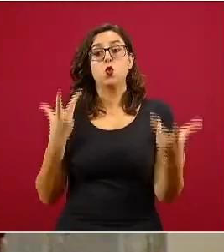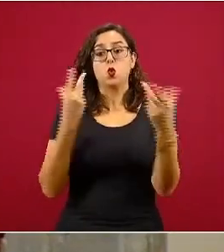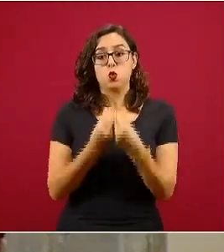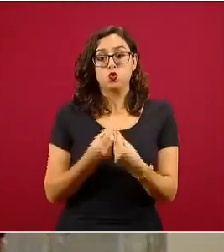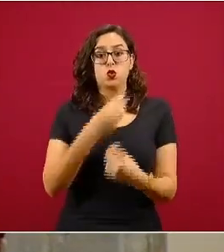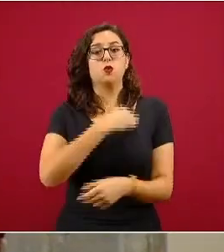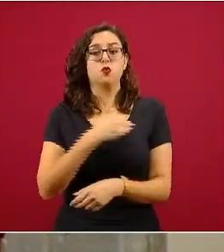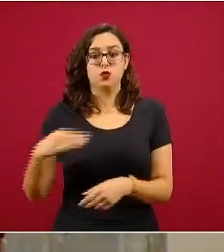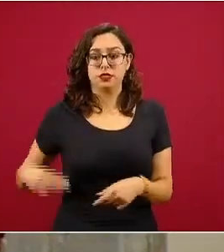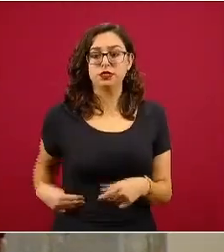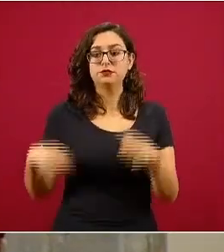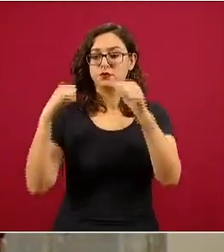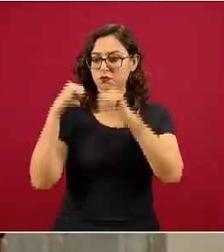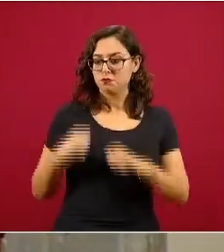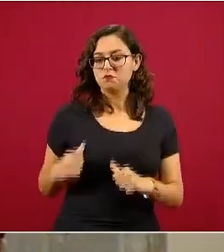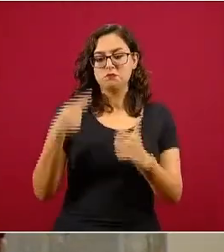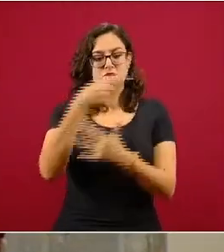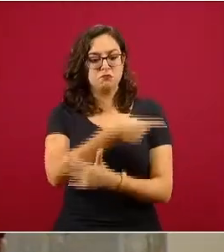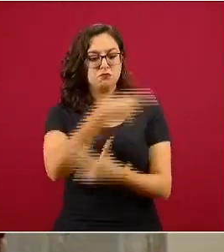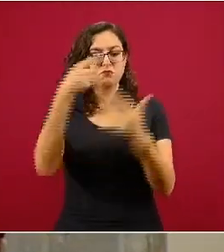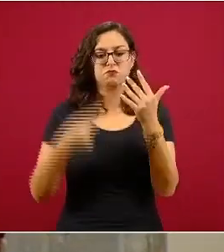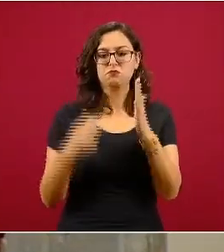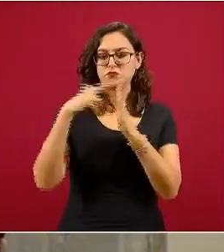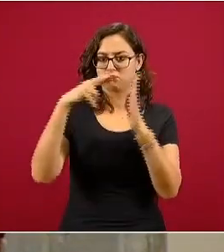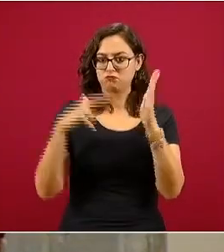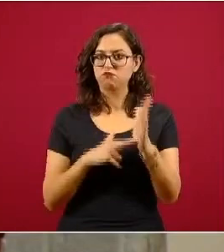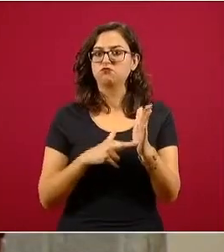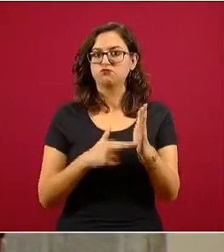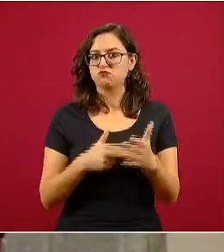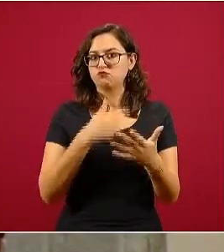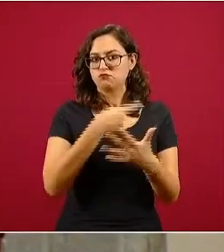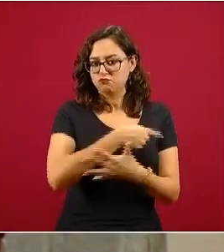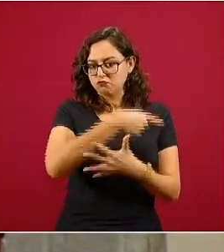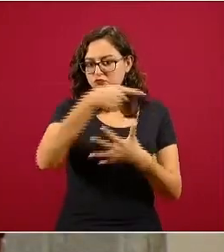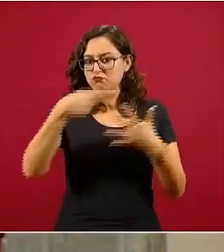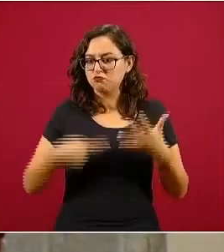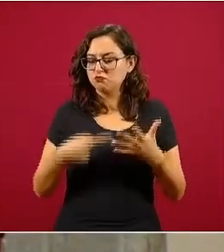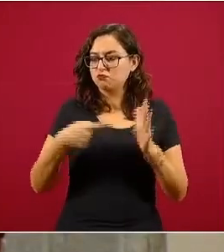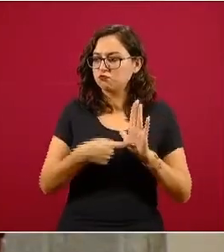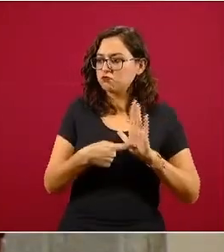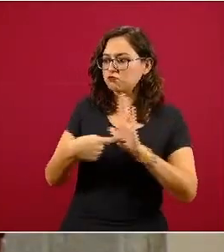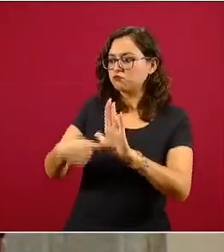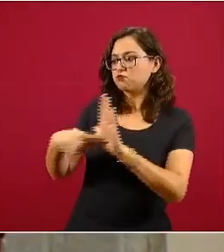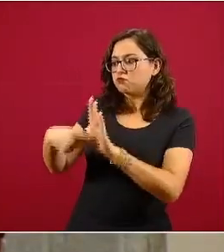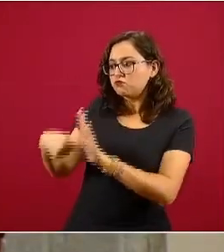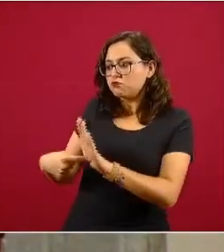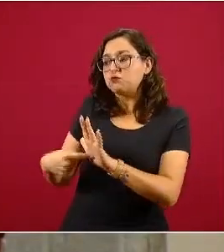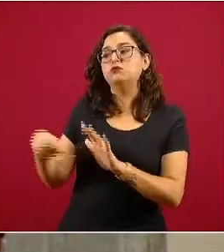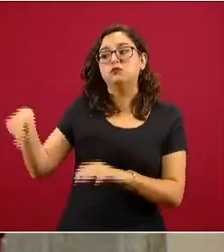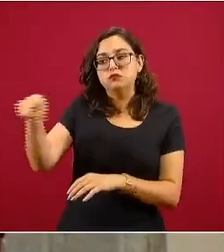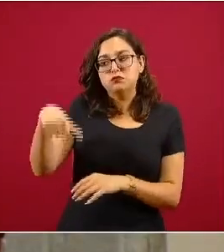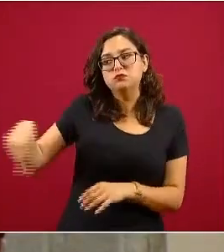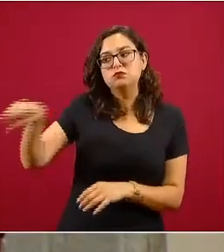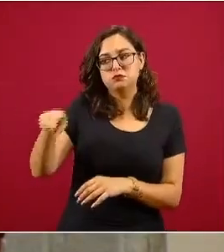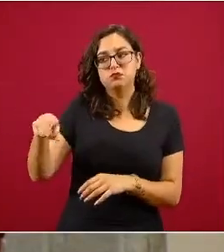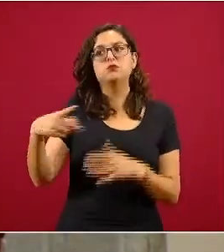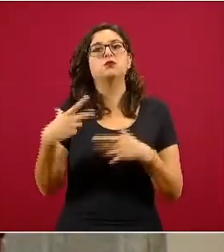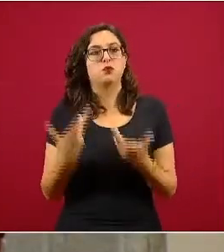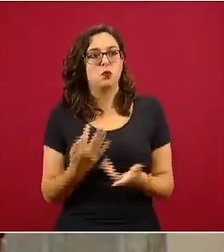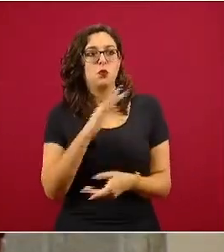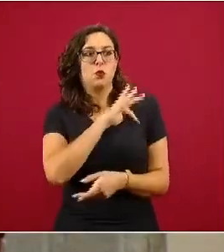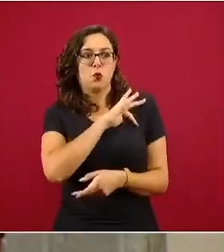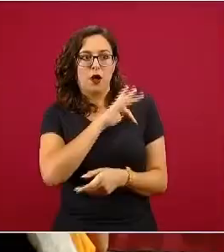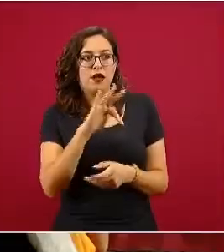los municipios, implementan de manera cabal cada una de estas acciones precisamente para poder limitar